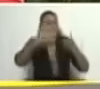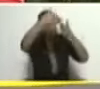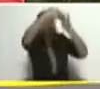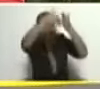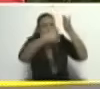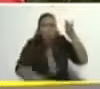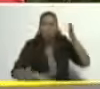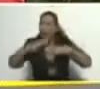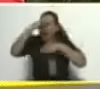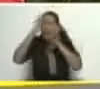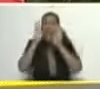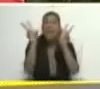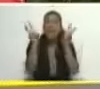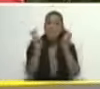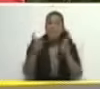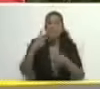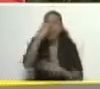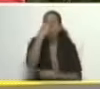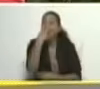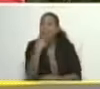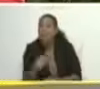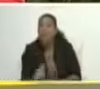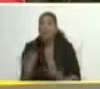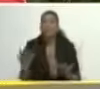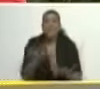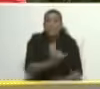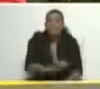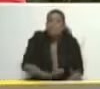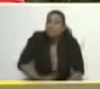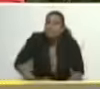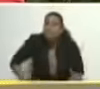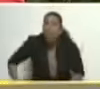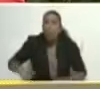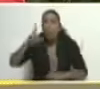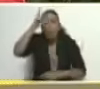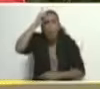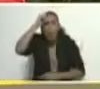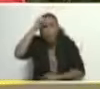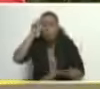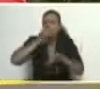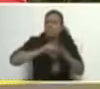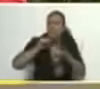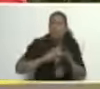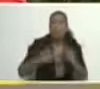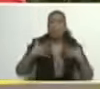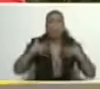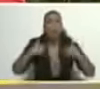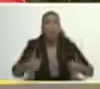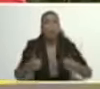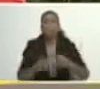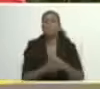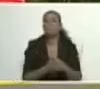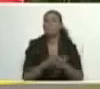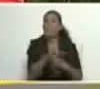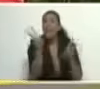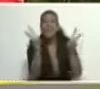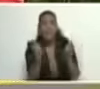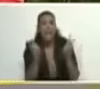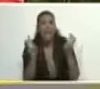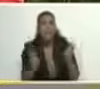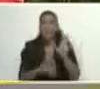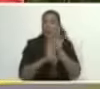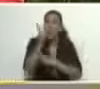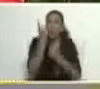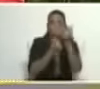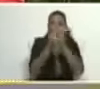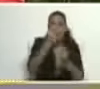de abordar el tema de la pobreza, el tema del analfabetismo, el tema de la salud, el tema del desarrollo